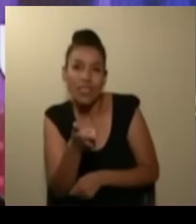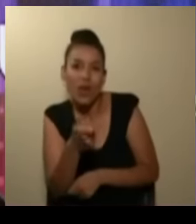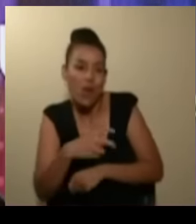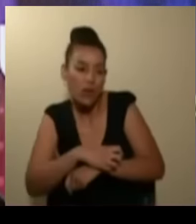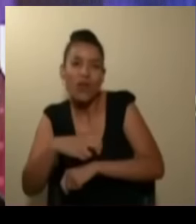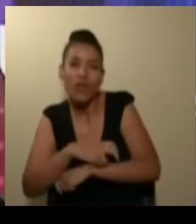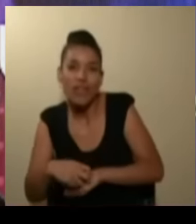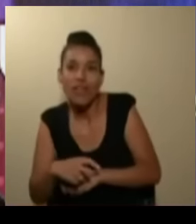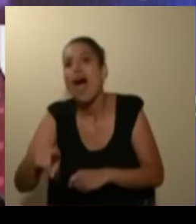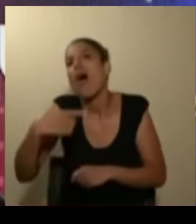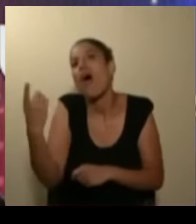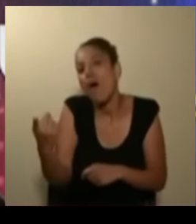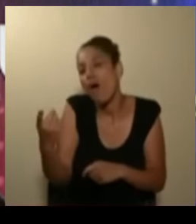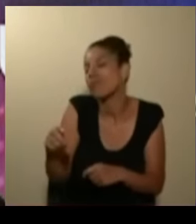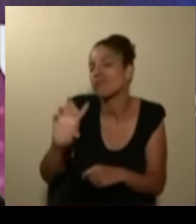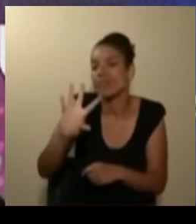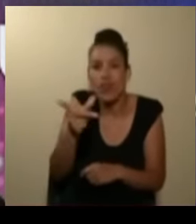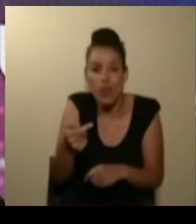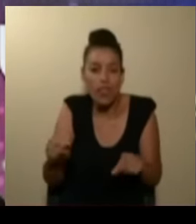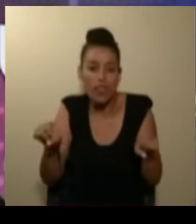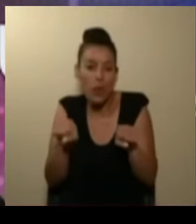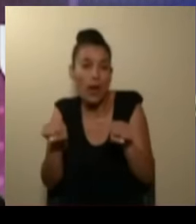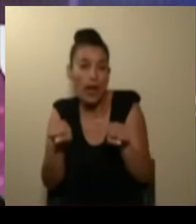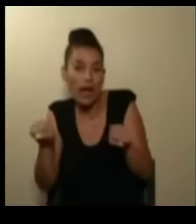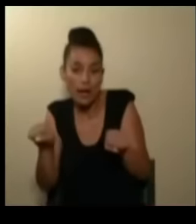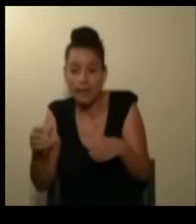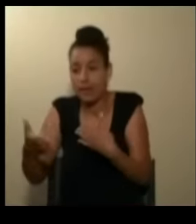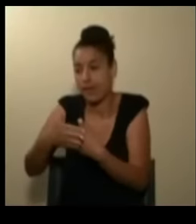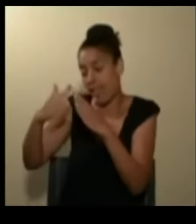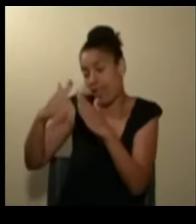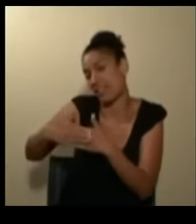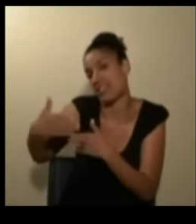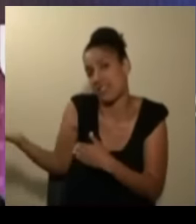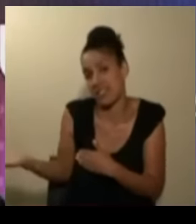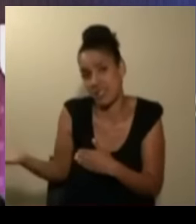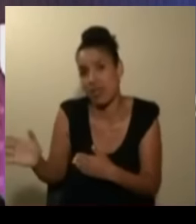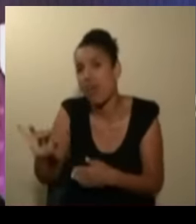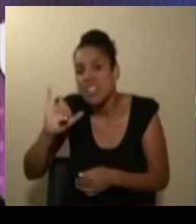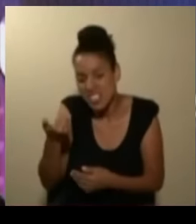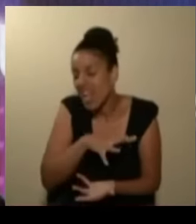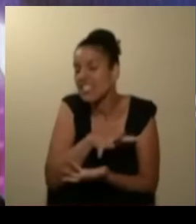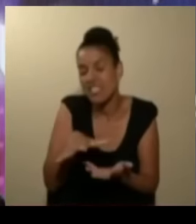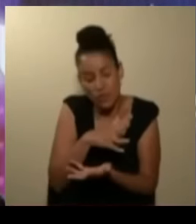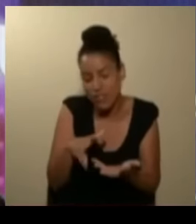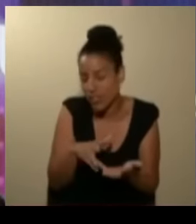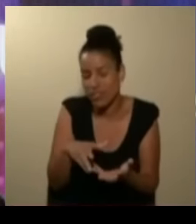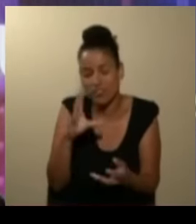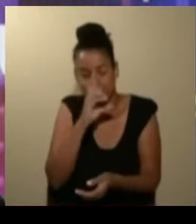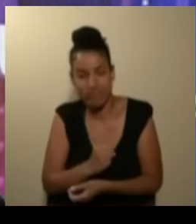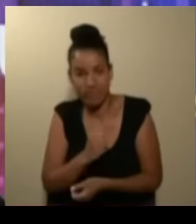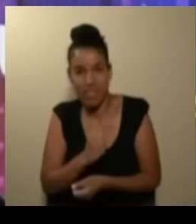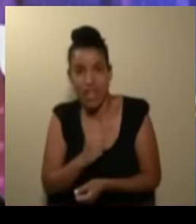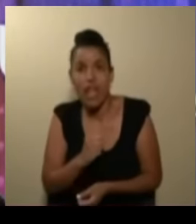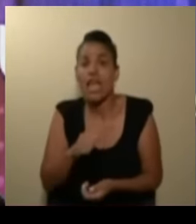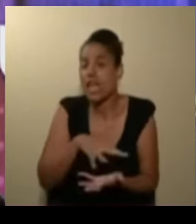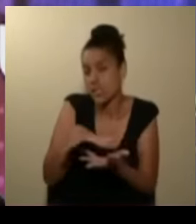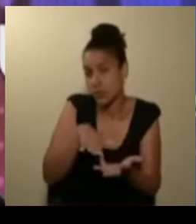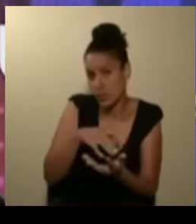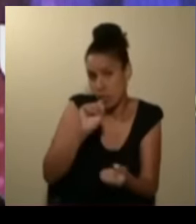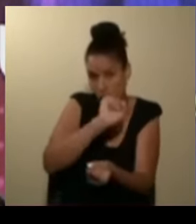en la casa del vecino. O sea, ya ha habido situaciones que lamentar. La situación carcelaria es cada vez más grave.